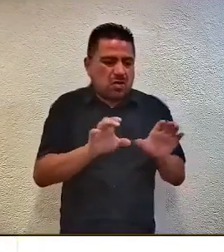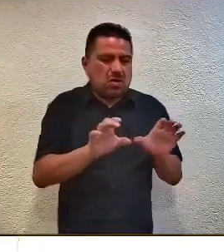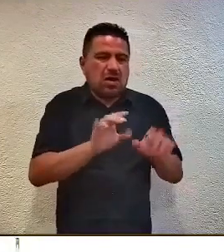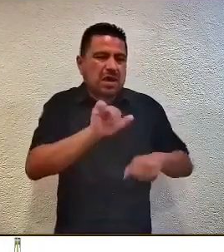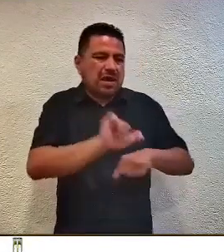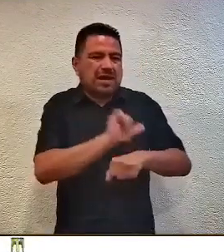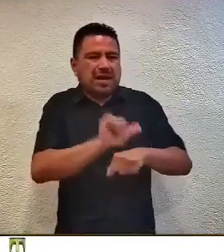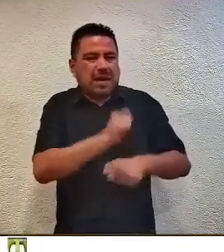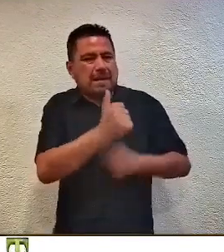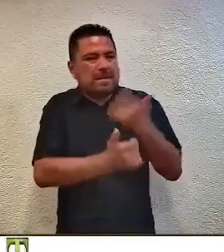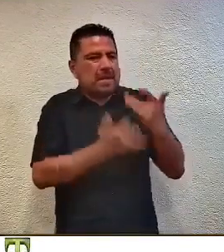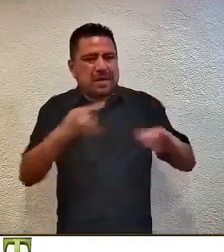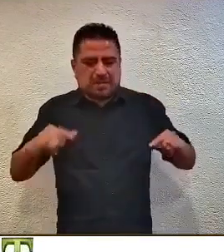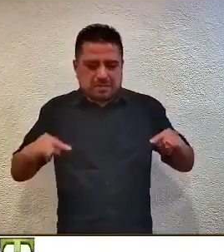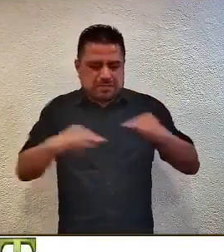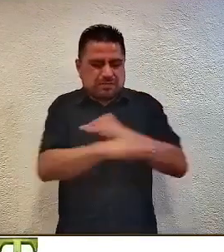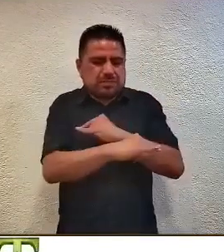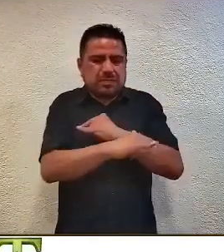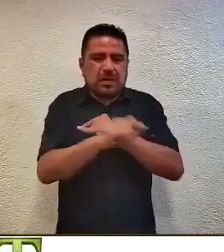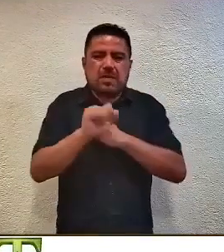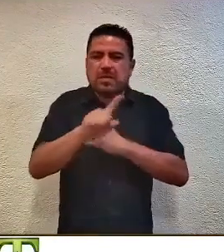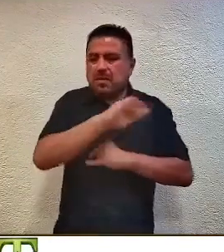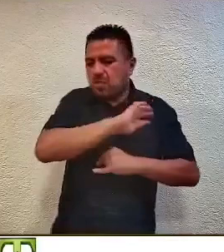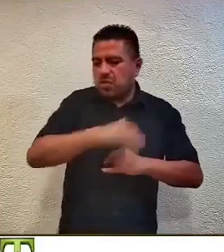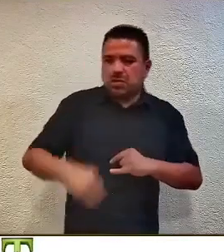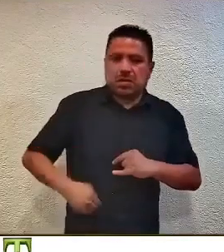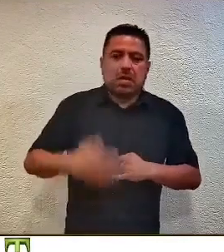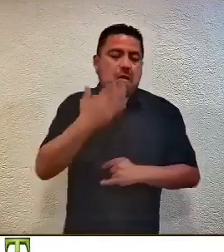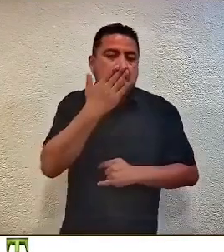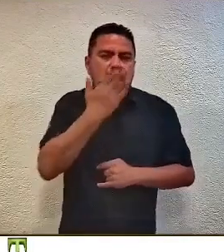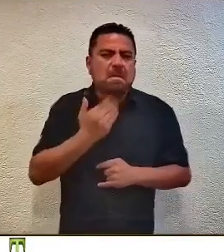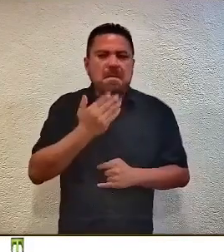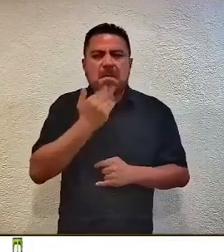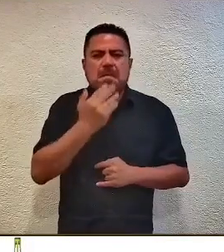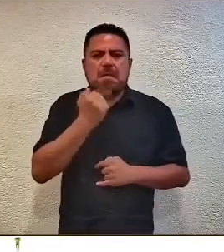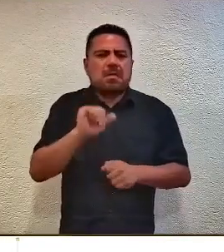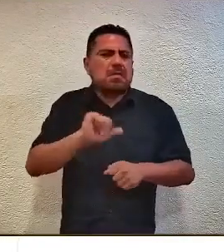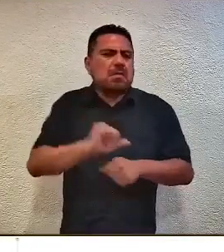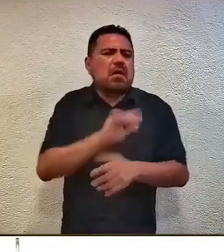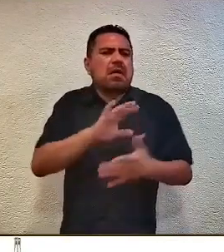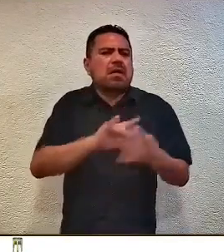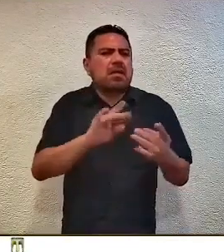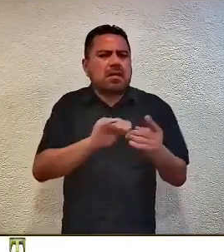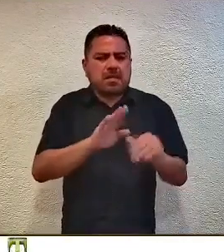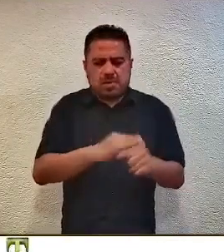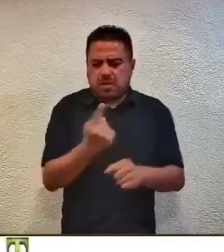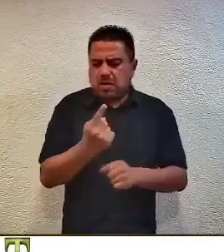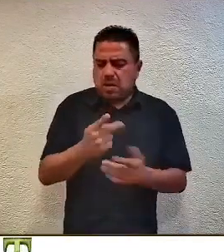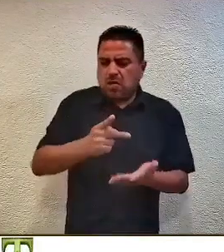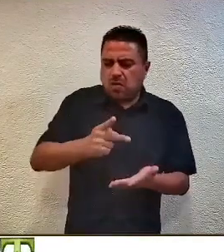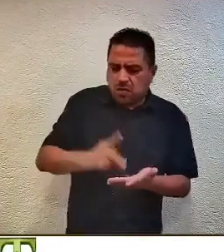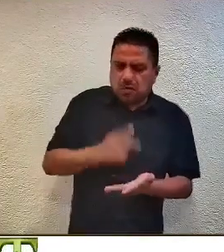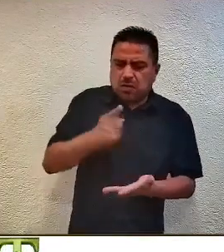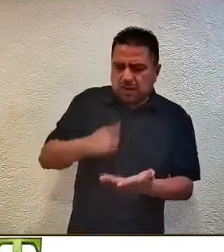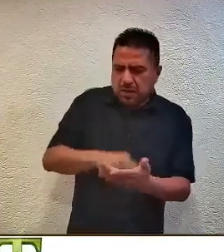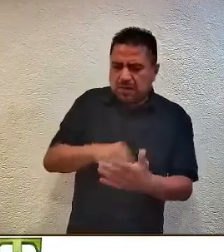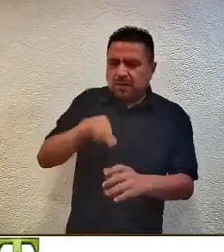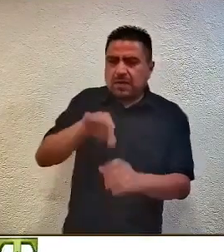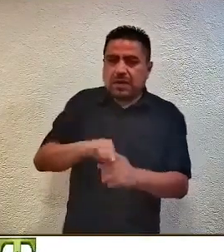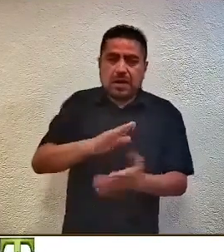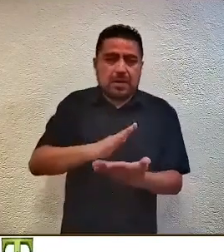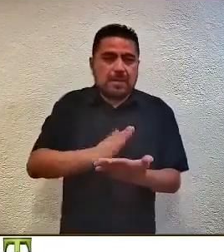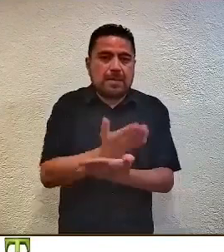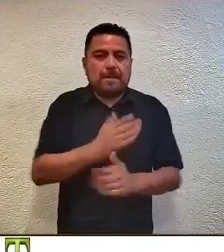sentido negativo, en el caso del ayuntamiento demandado no justificó ni fundamentó por qué era necesario realizar una nueva elección.